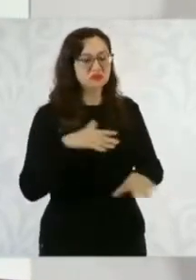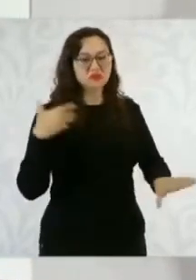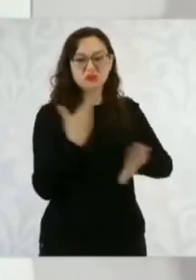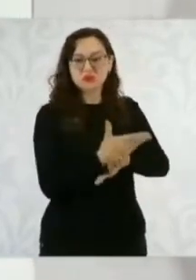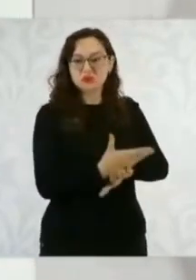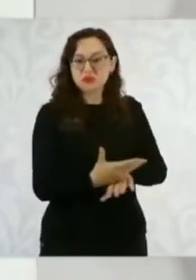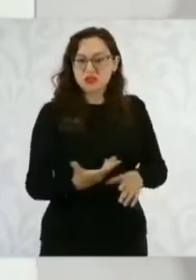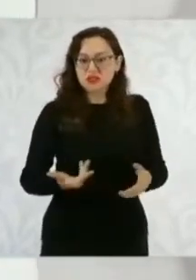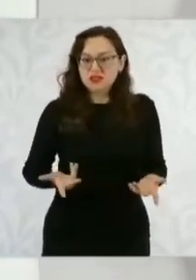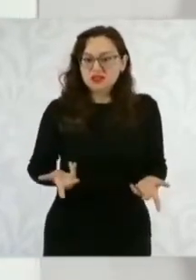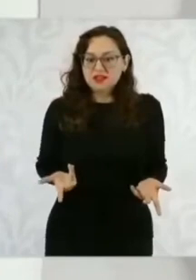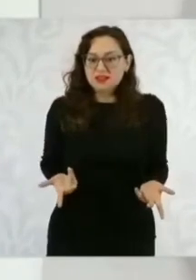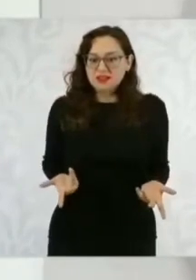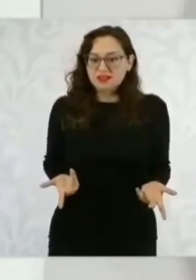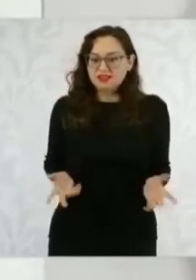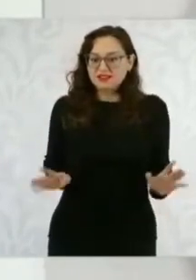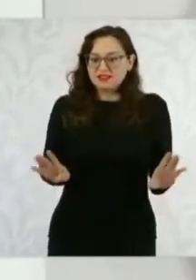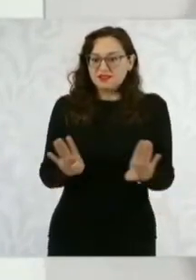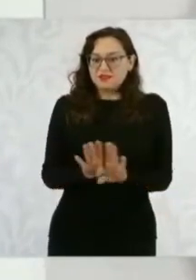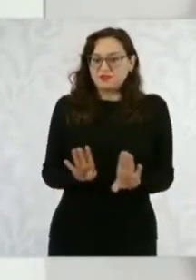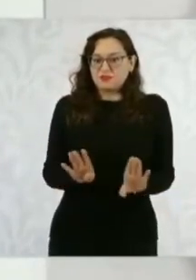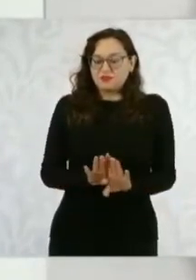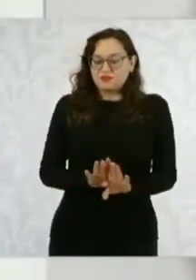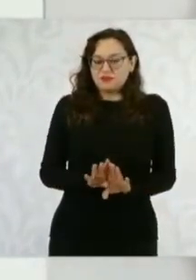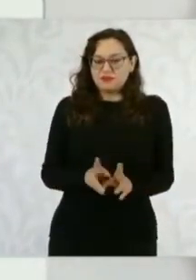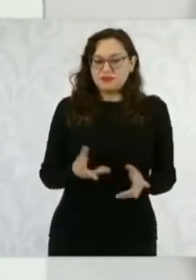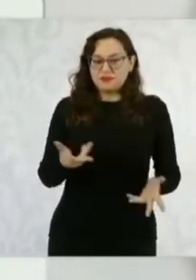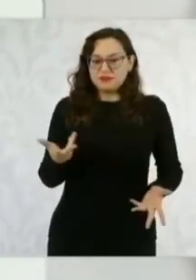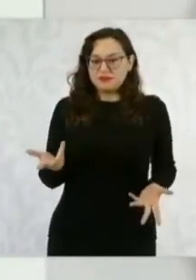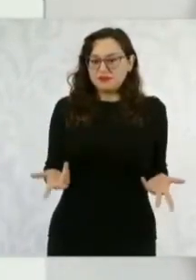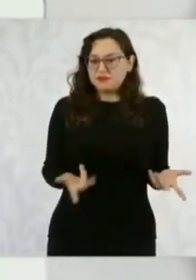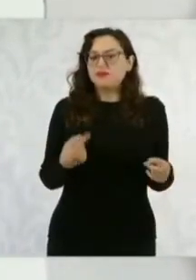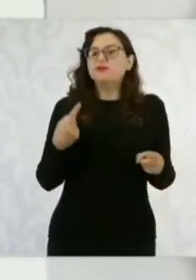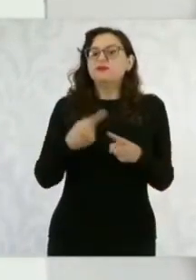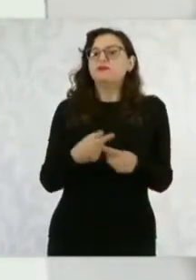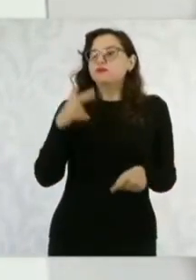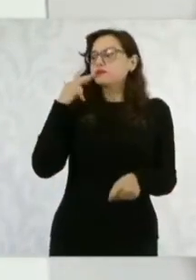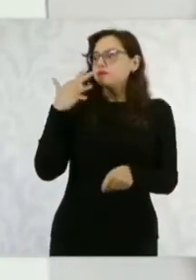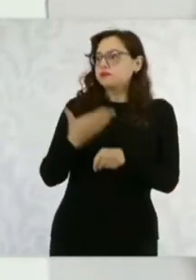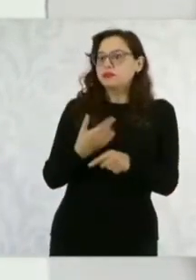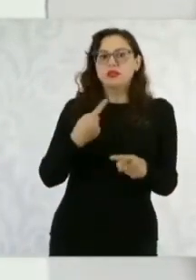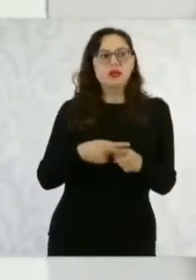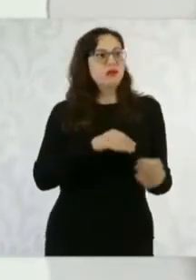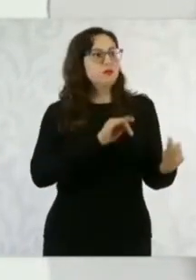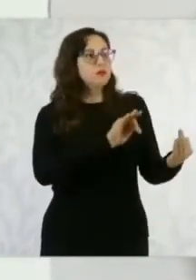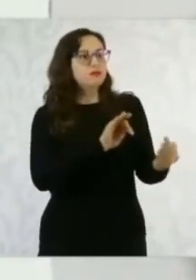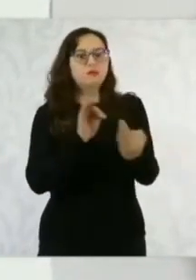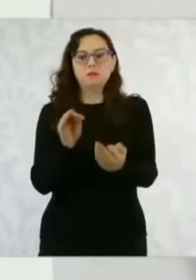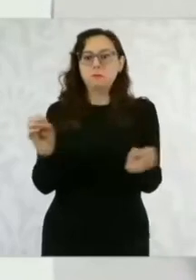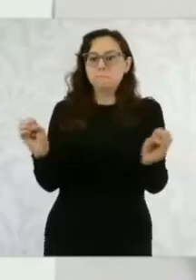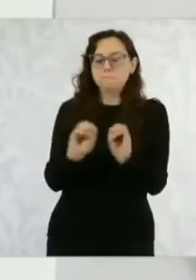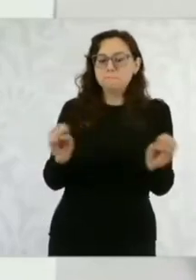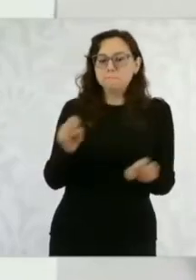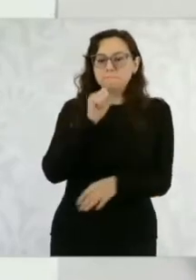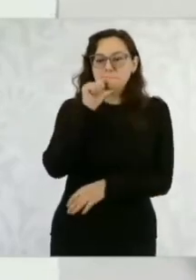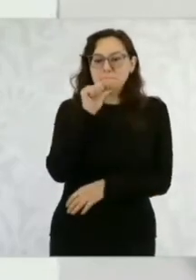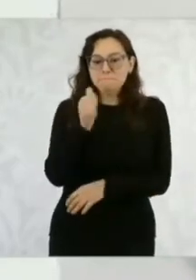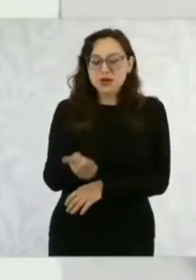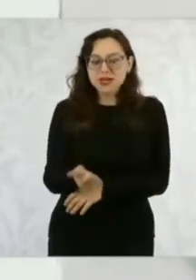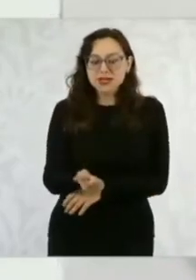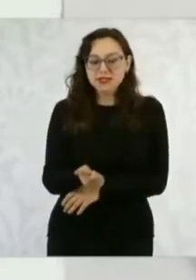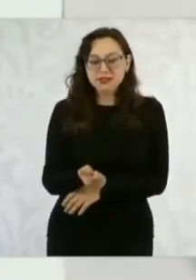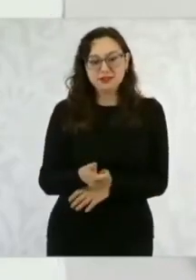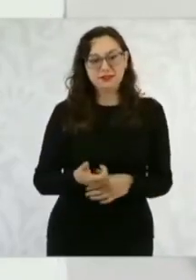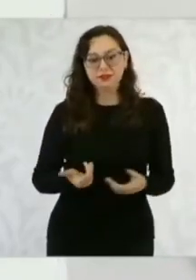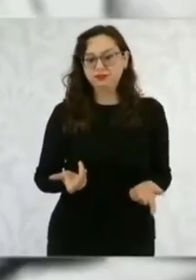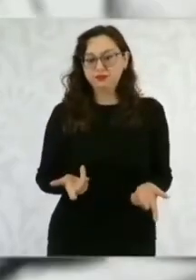No hay responsabilidades frente al director empresarial y de los trabajadores. Entonces, lo que